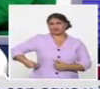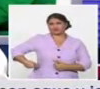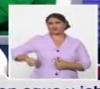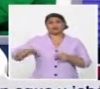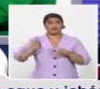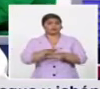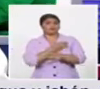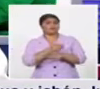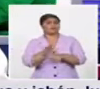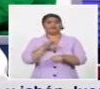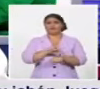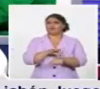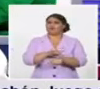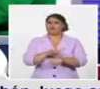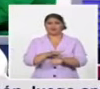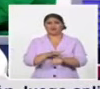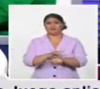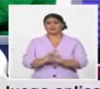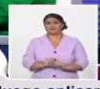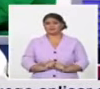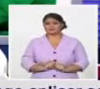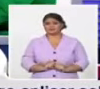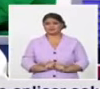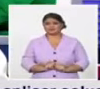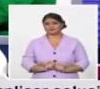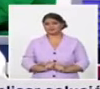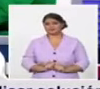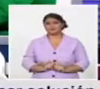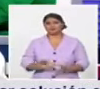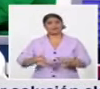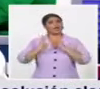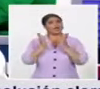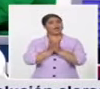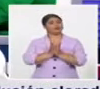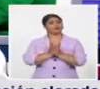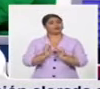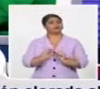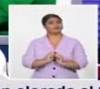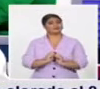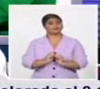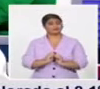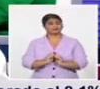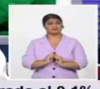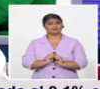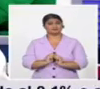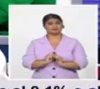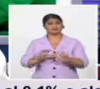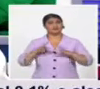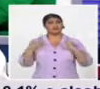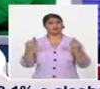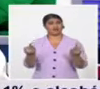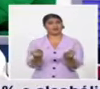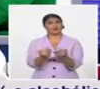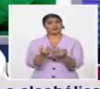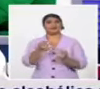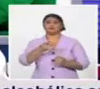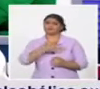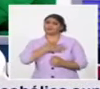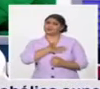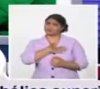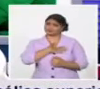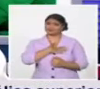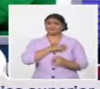favorable en los pacientes. Reiteramos nuestras condolencias. De esta forma, Cuba, con